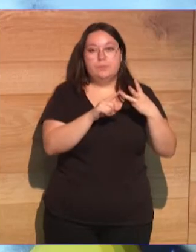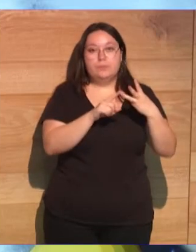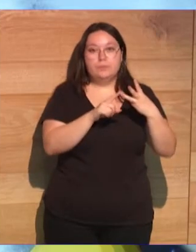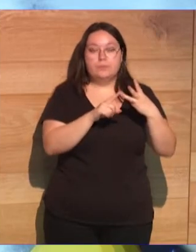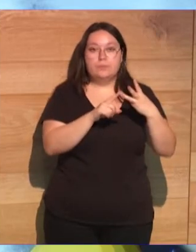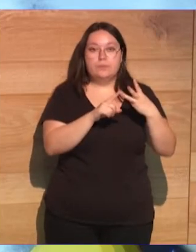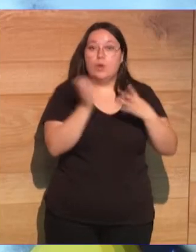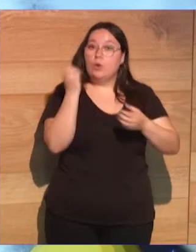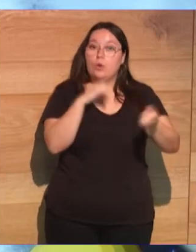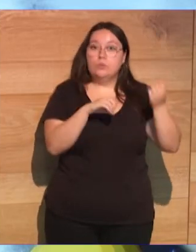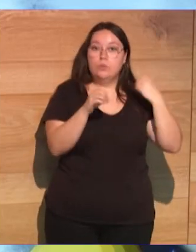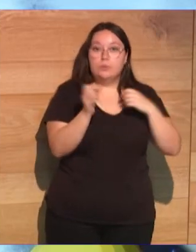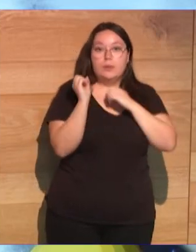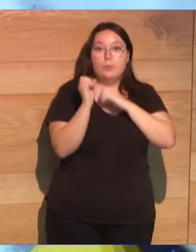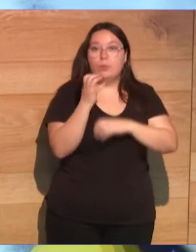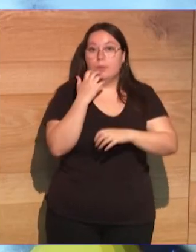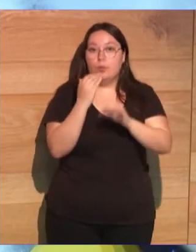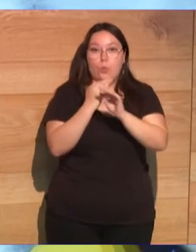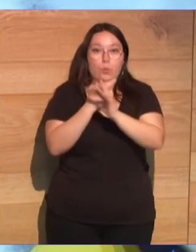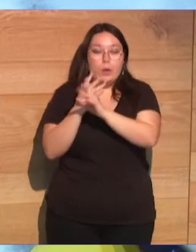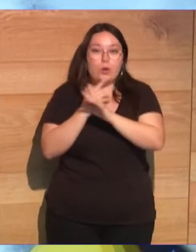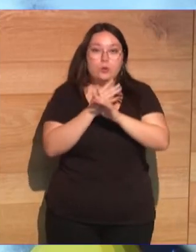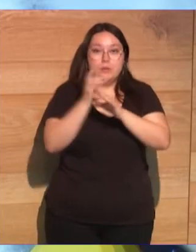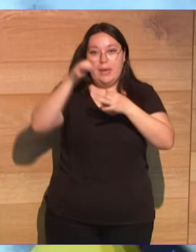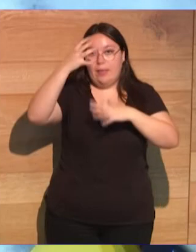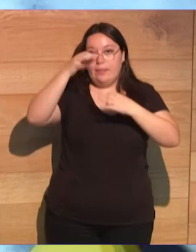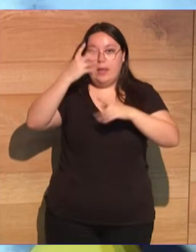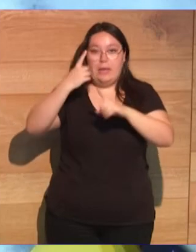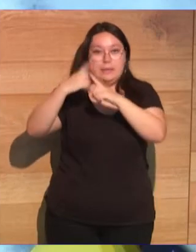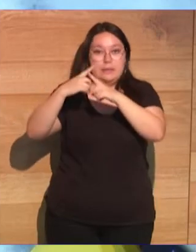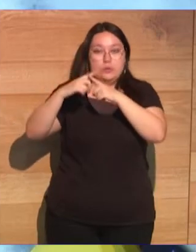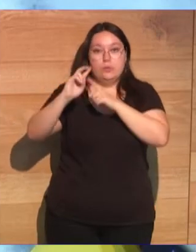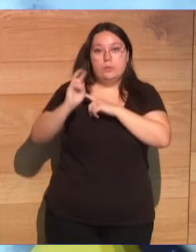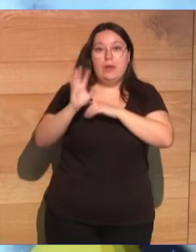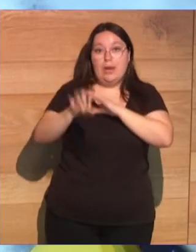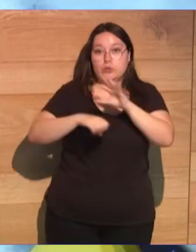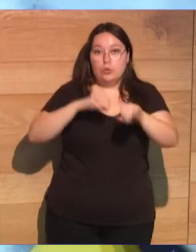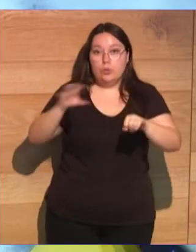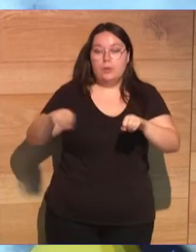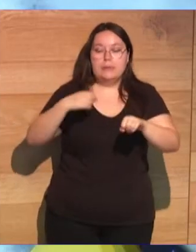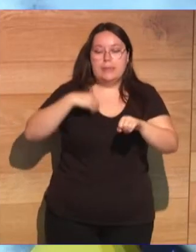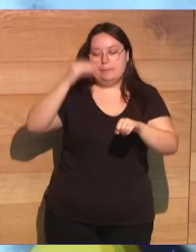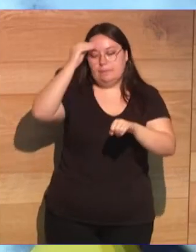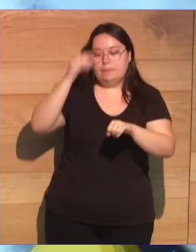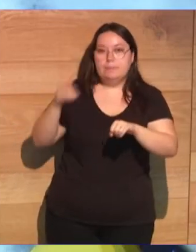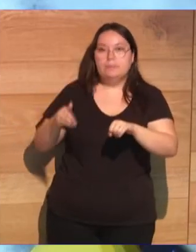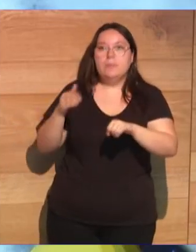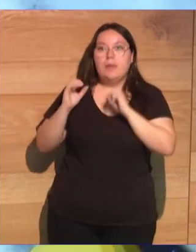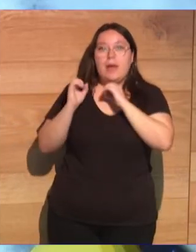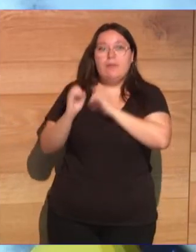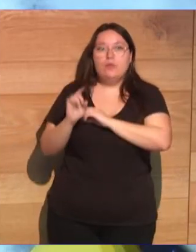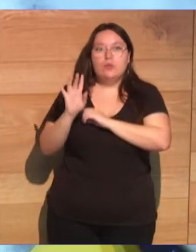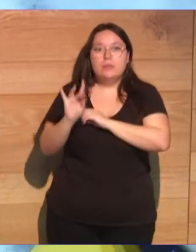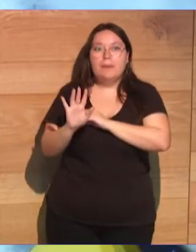todas aquellas conductas adictivas tipo juego, el juego de azar, el sexo, las compras, que ya se eran consideradas conductas adictivas, pero que